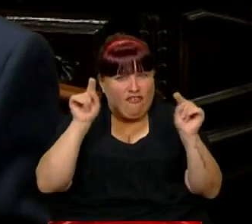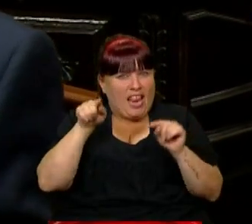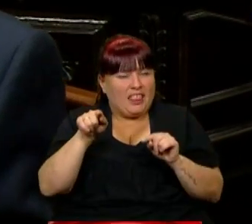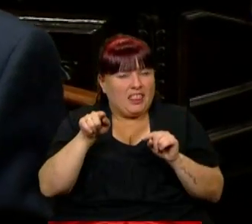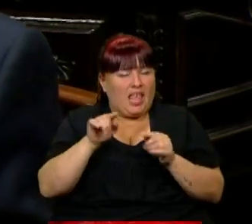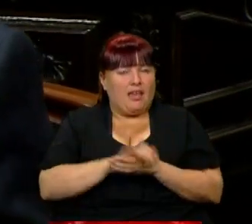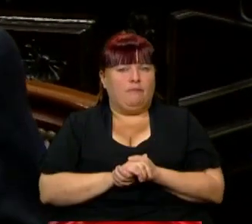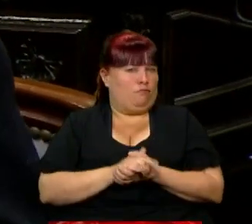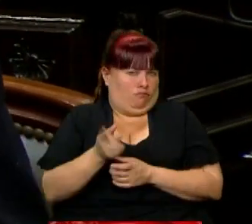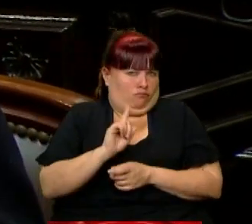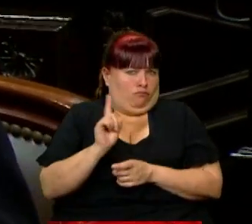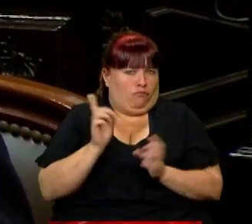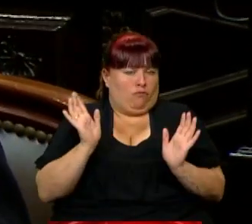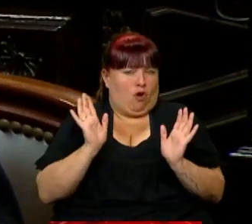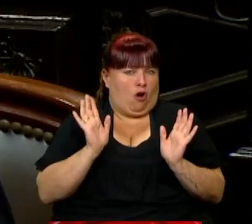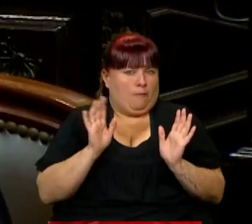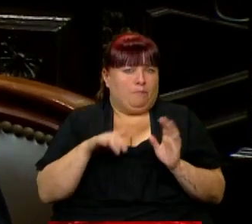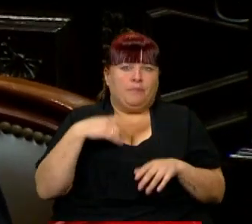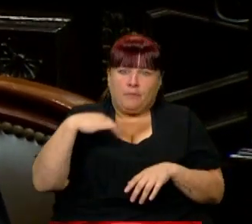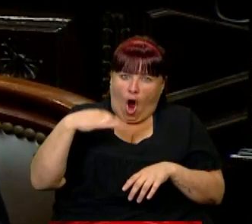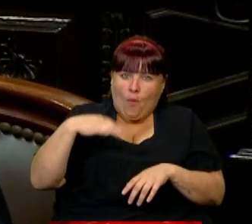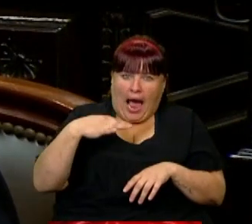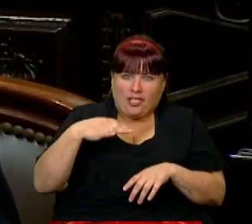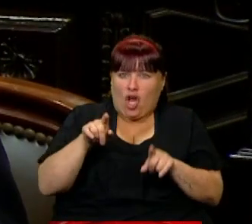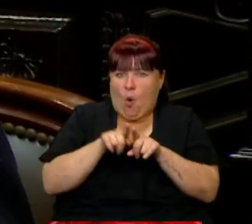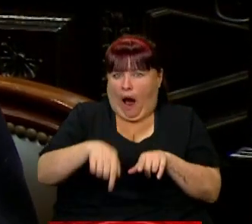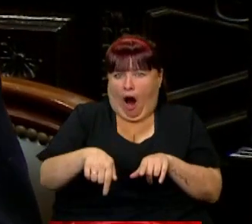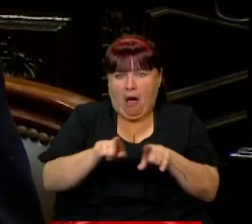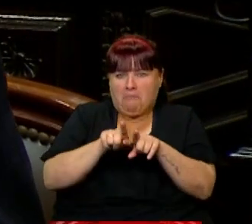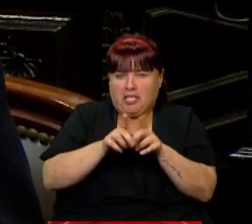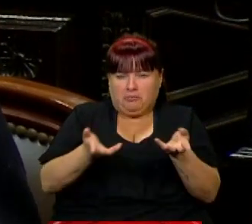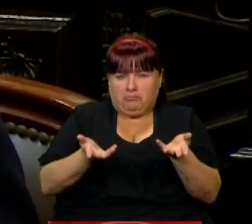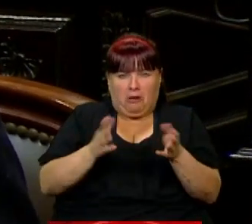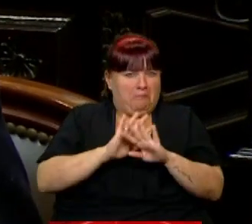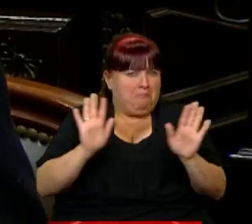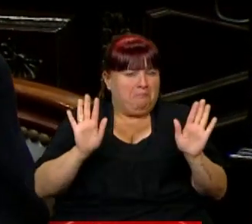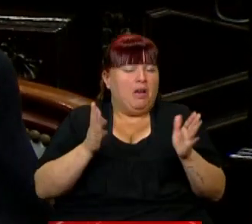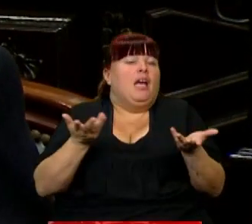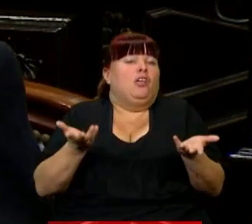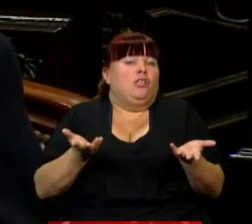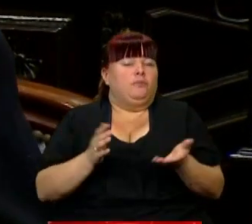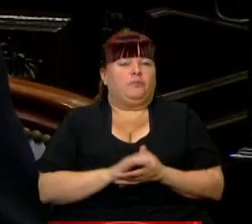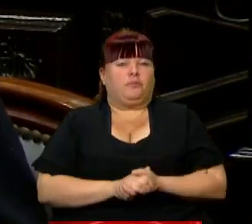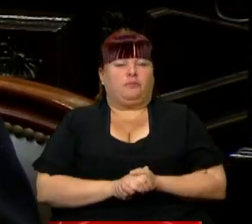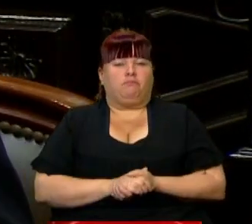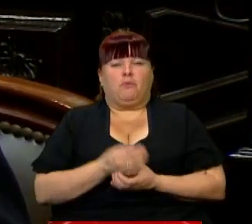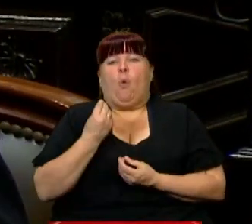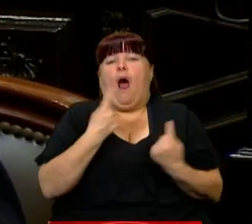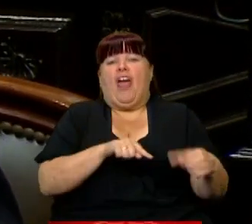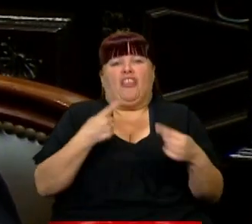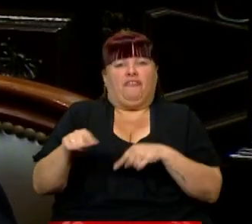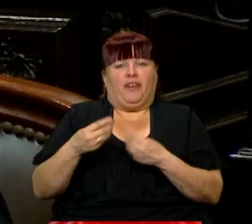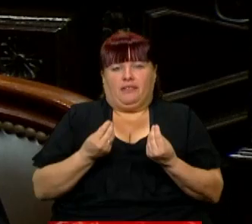diferente. Claro que no, van a obligar igual que ahora, ni más ni menos. Entonces, ¿cuál es